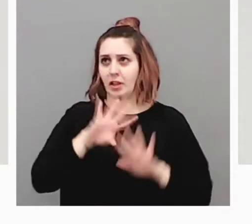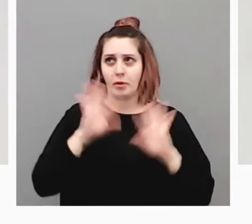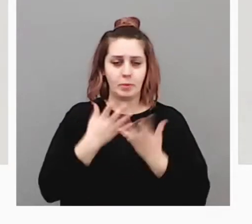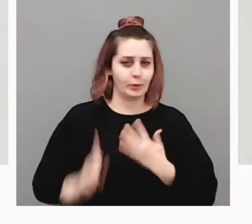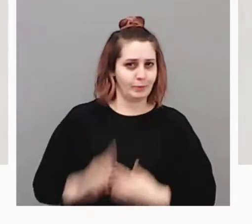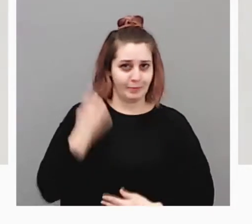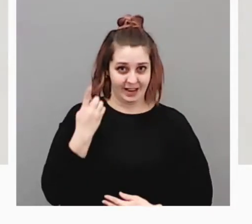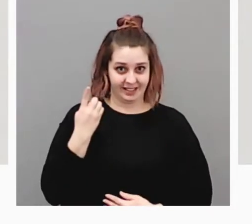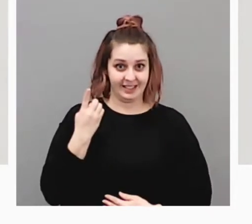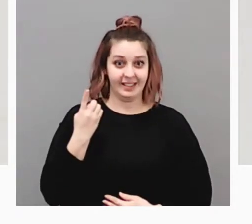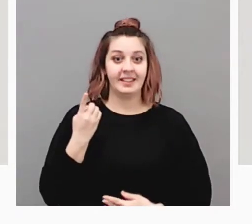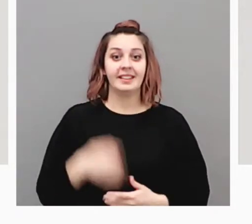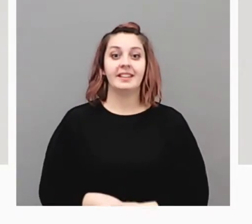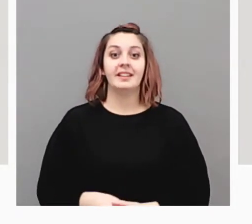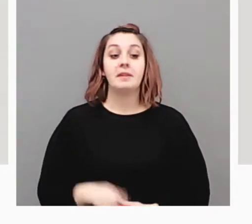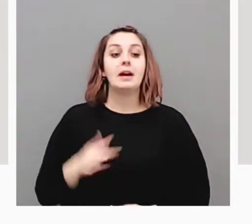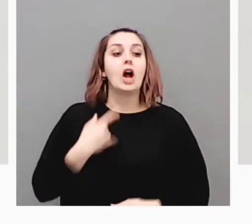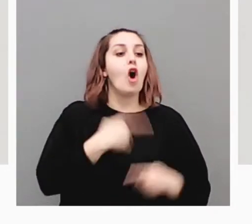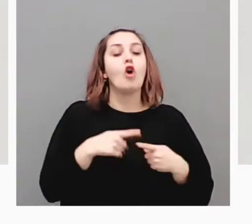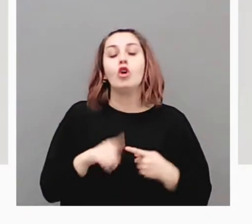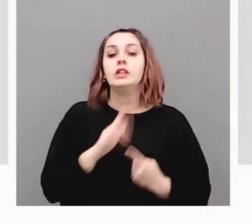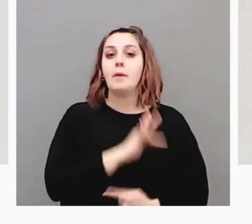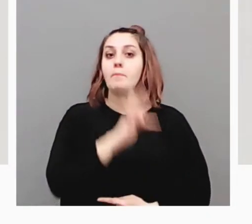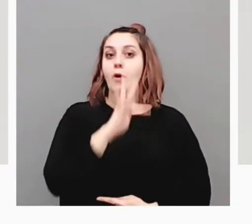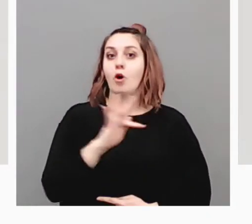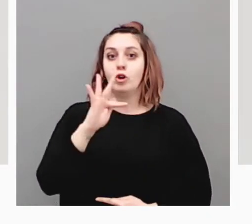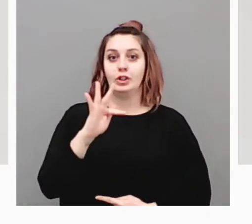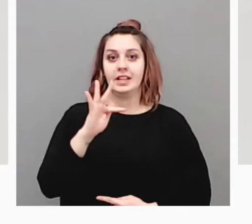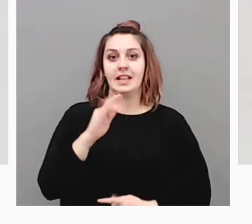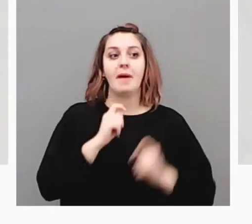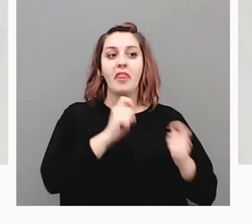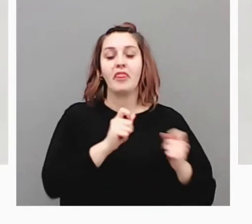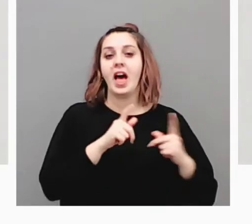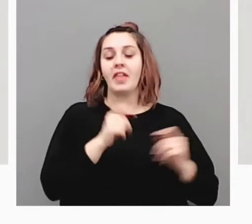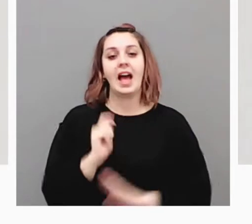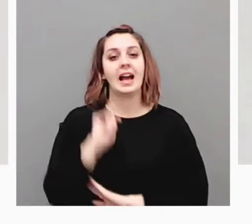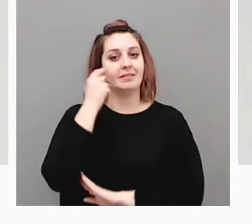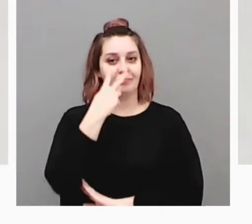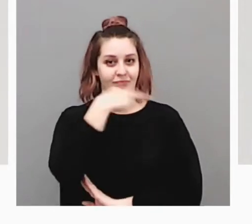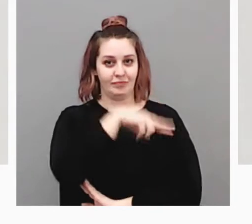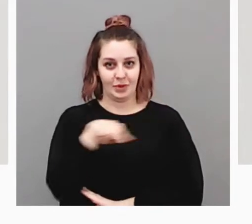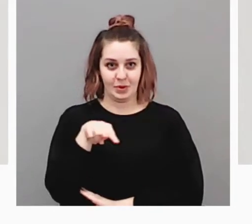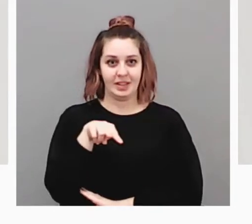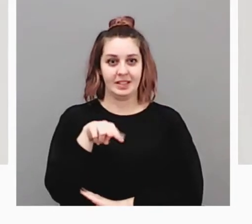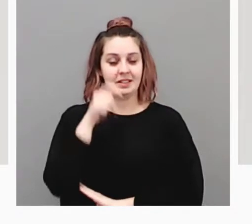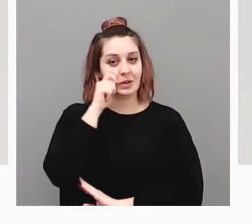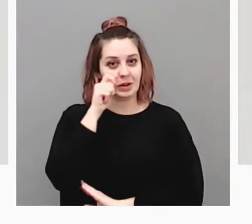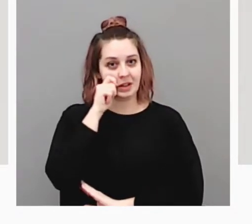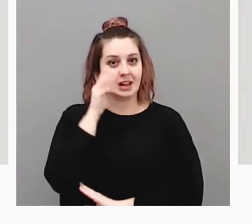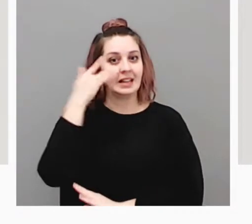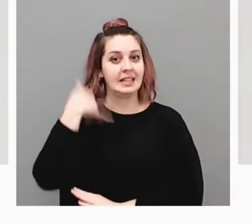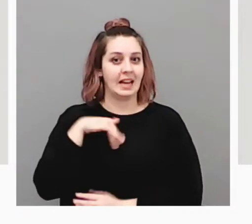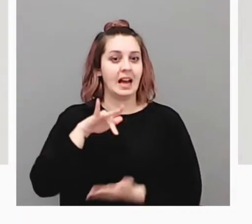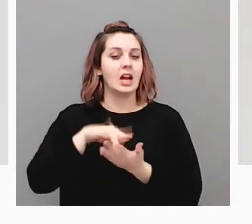que ha sumado muchísimos activos al éxito turístico que ya de por sí tenía la ciudad de